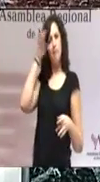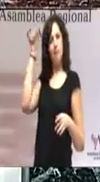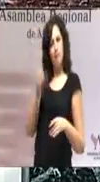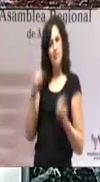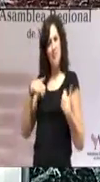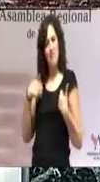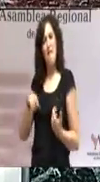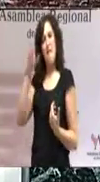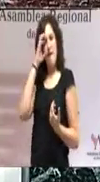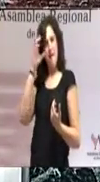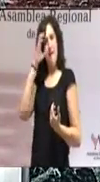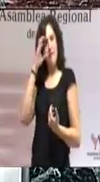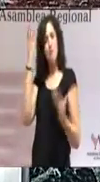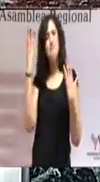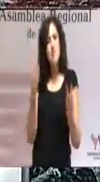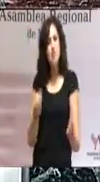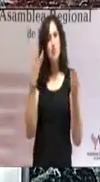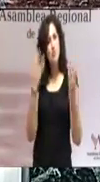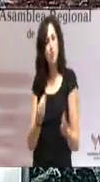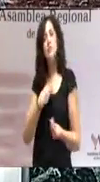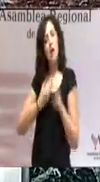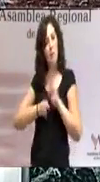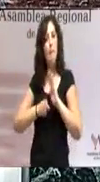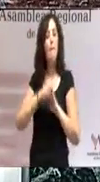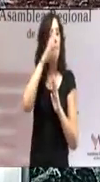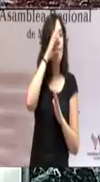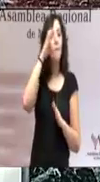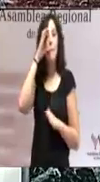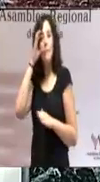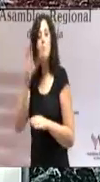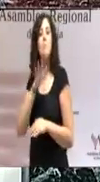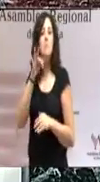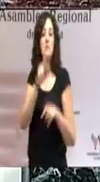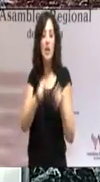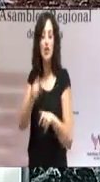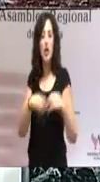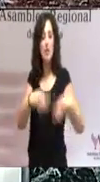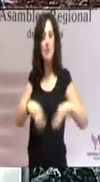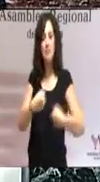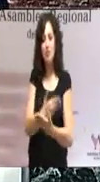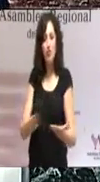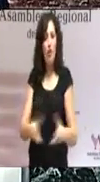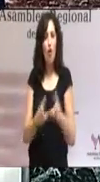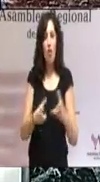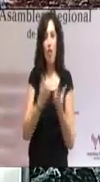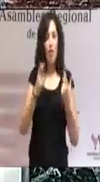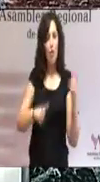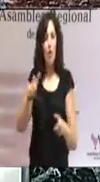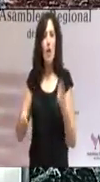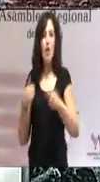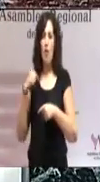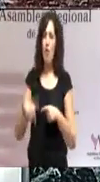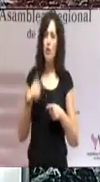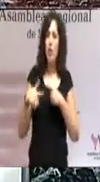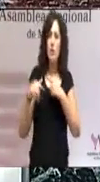Hemos escuchado mucho y seguimos escuchando, y codecidimos con las personas, con la sociedad civil, con los ciudadanos que hoy pueden dirigirnos